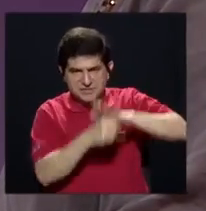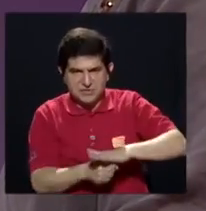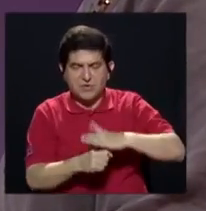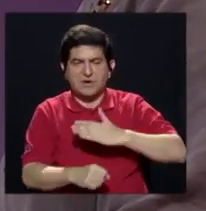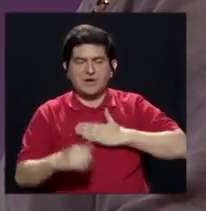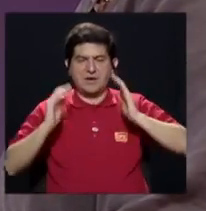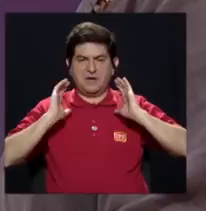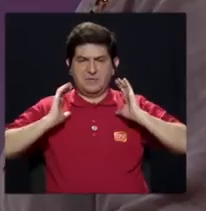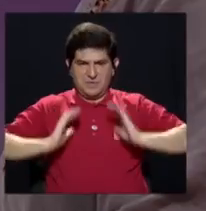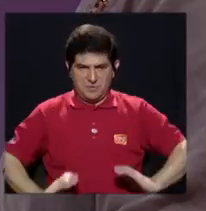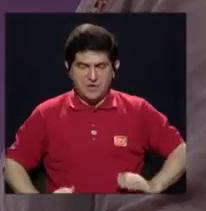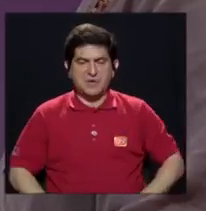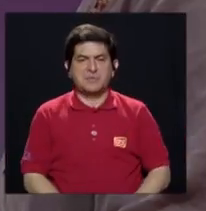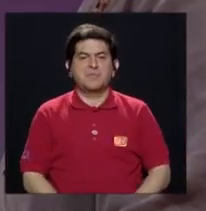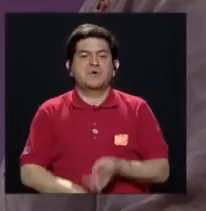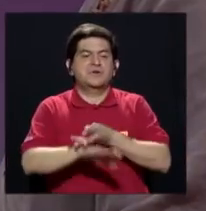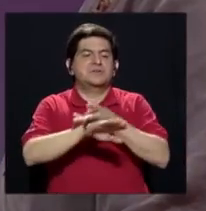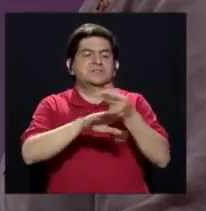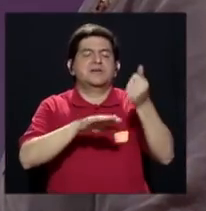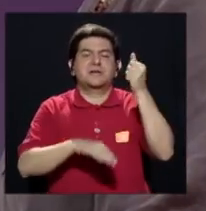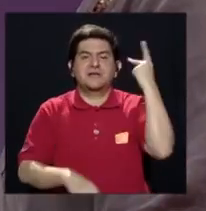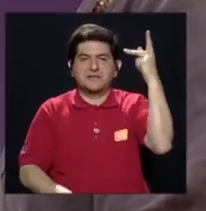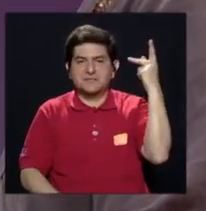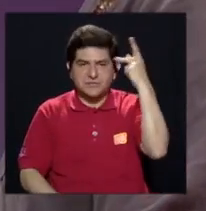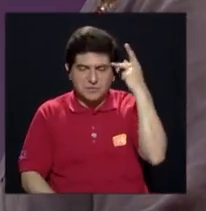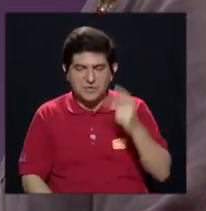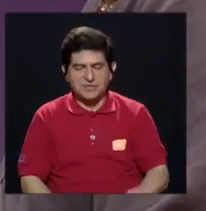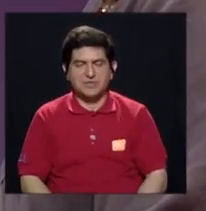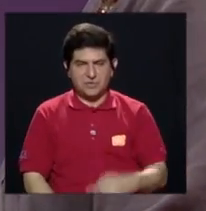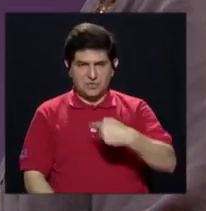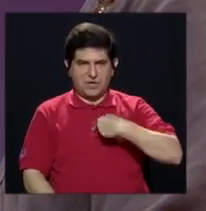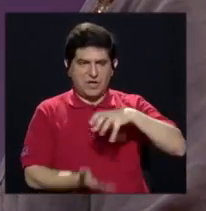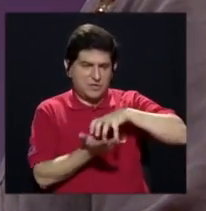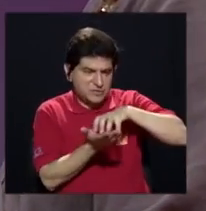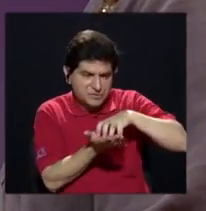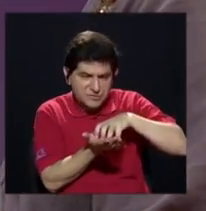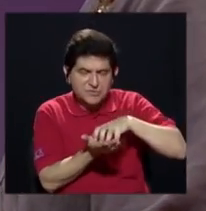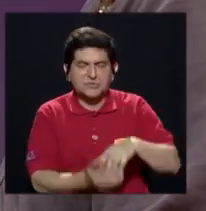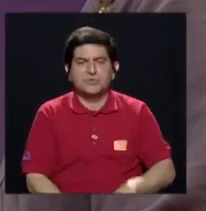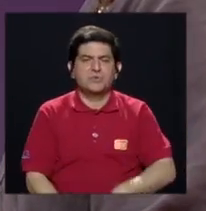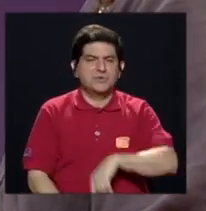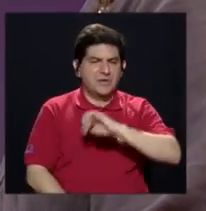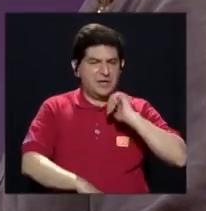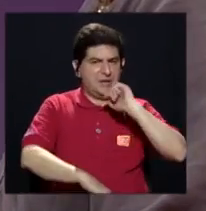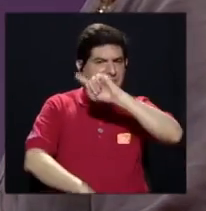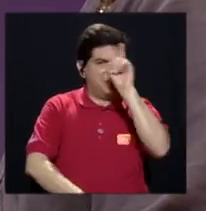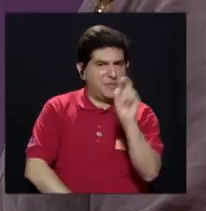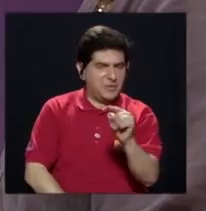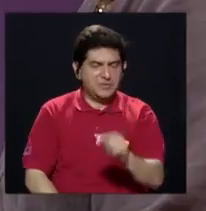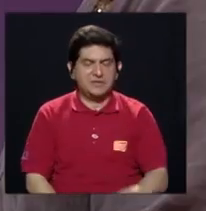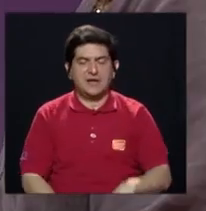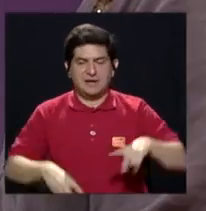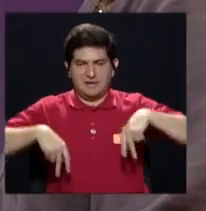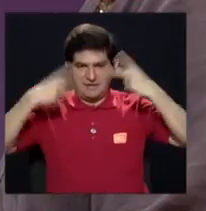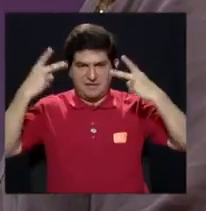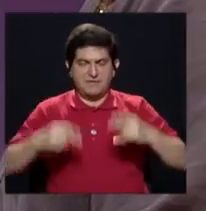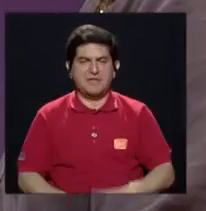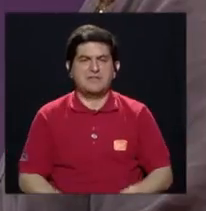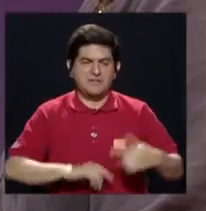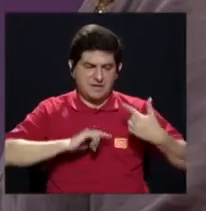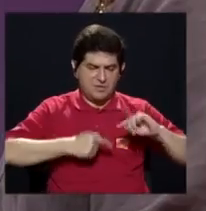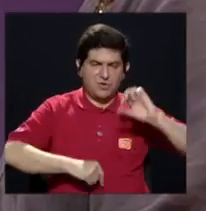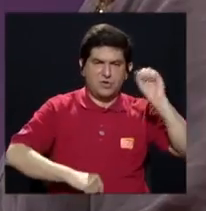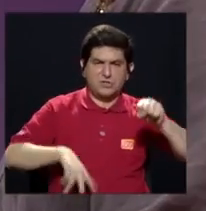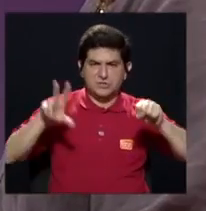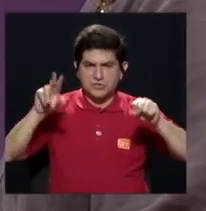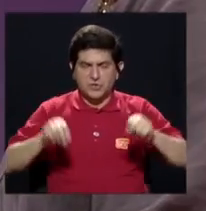cuerpo sanar políticamente es cuestionarme ante la vida si me duele o no me duele en esa hermosa